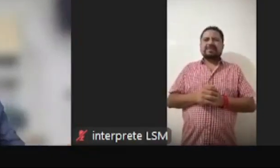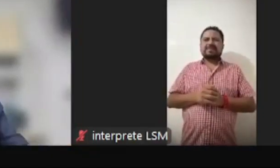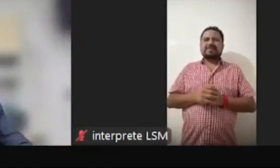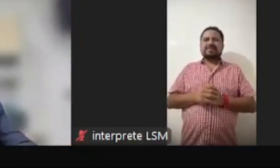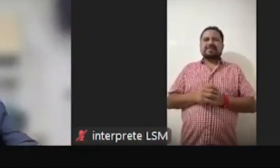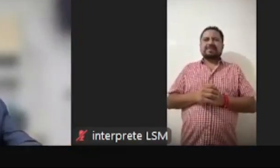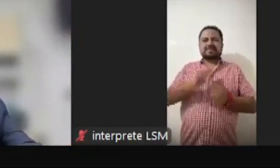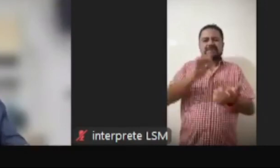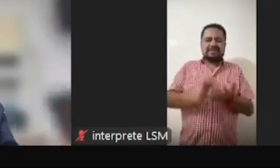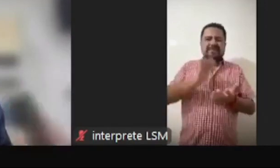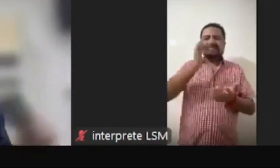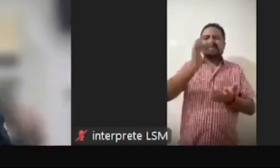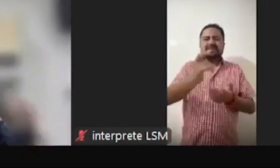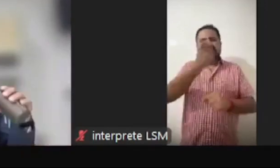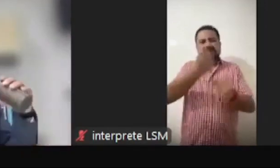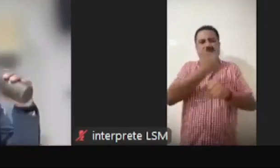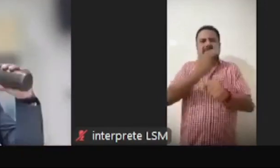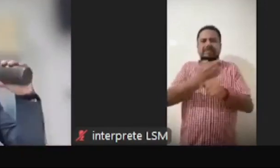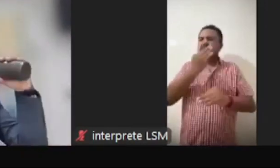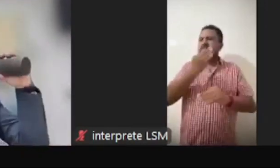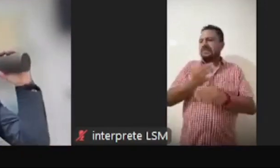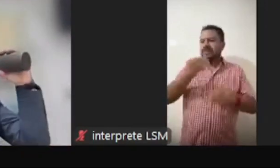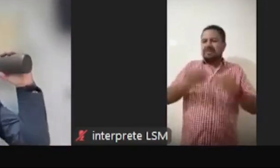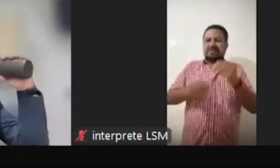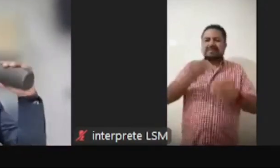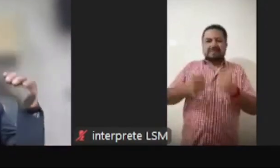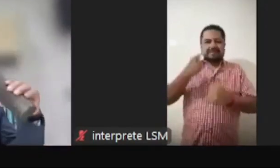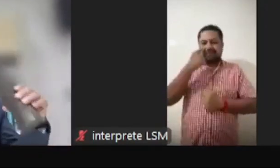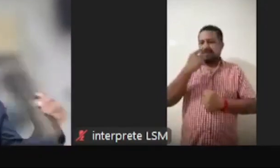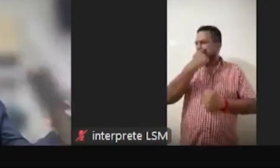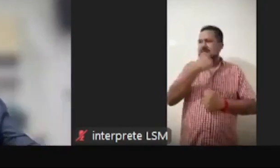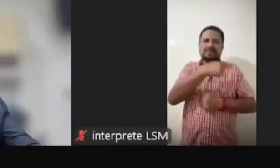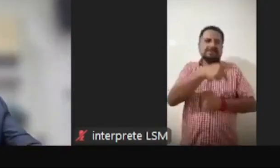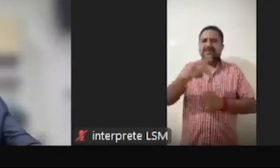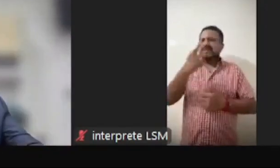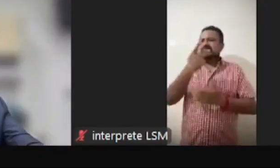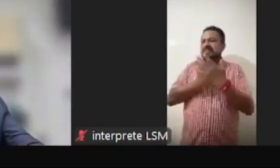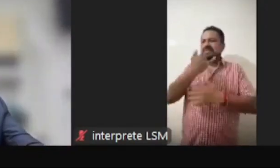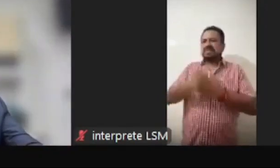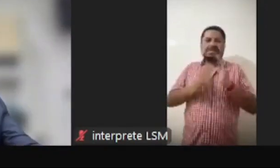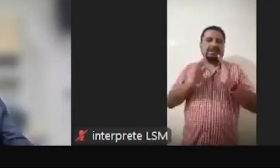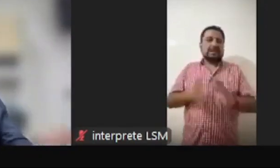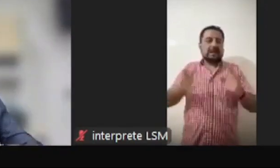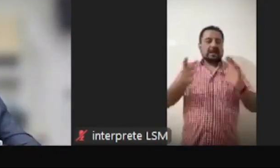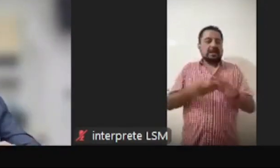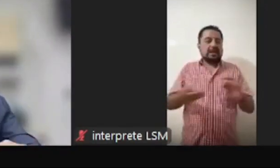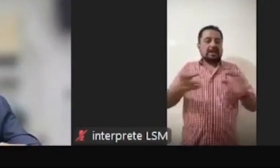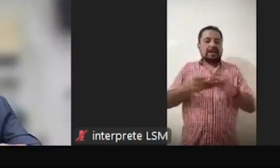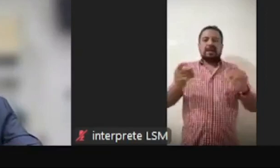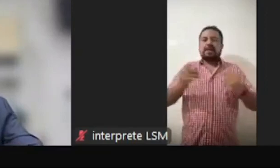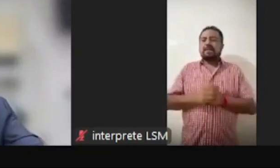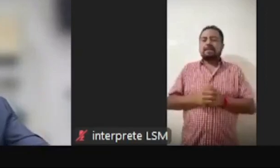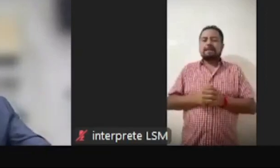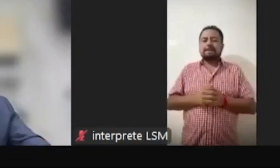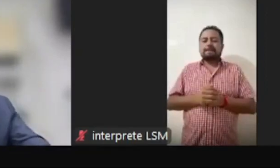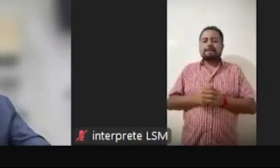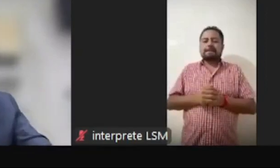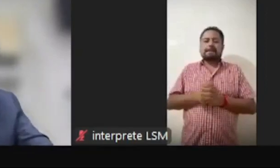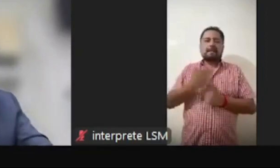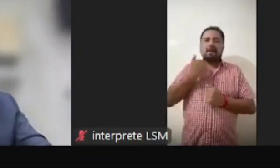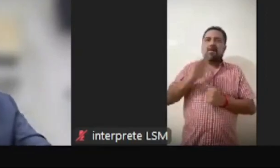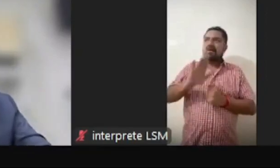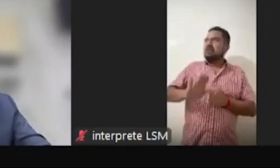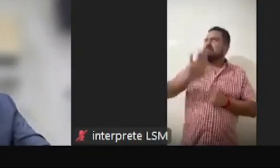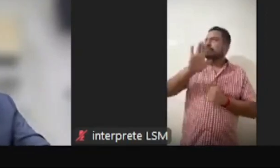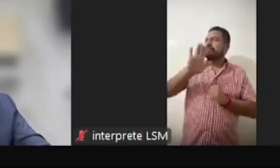Gracias, secretario, magistradas, magistrado. Está a su consideración el proyecto del que se ha dado cuenta. No habiendo comentarios